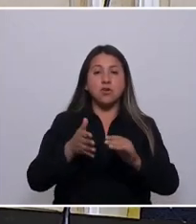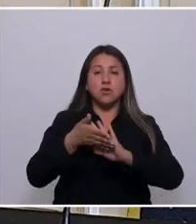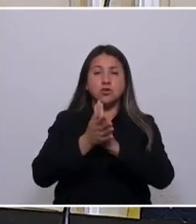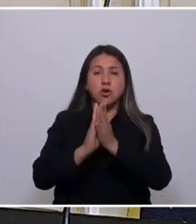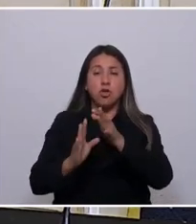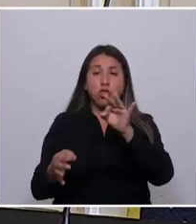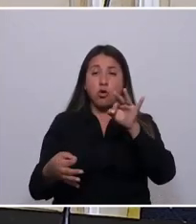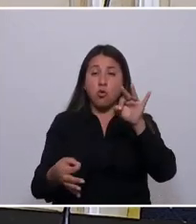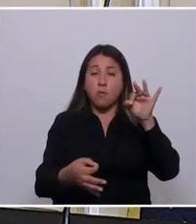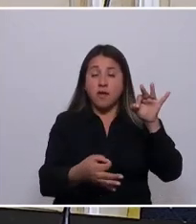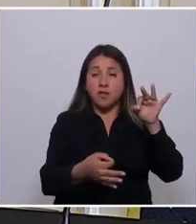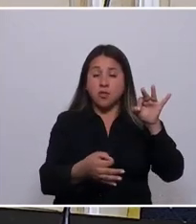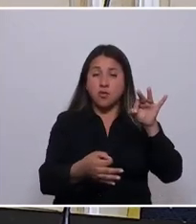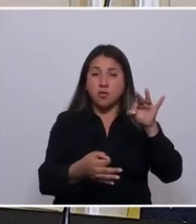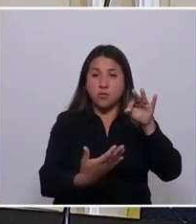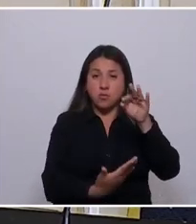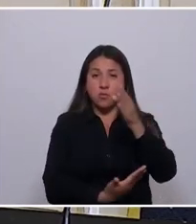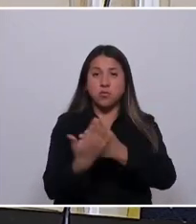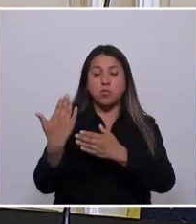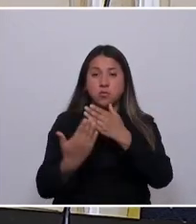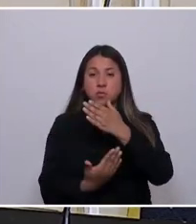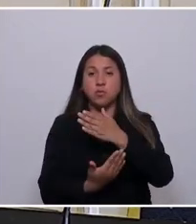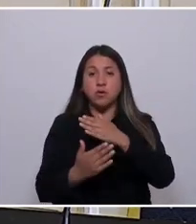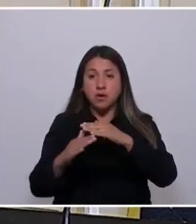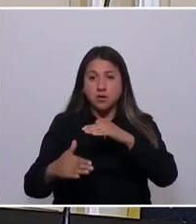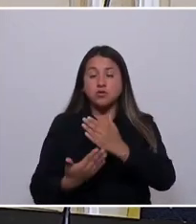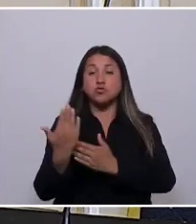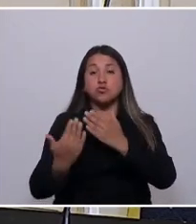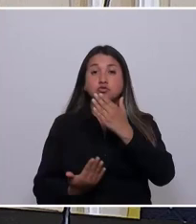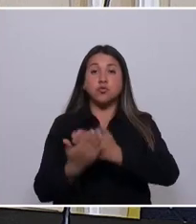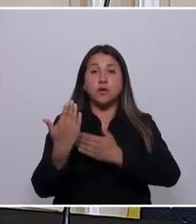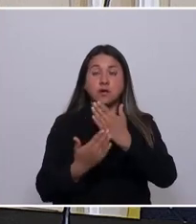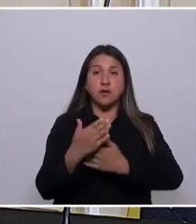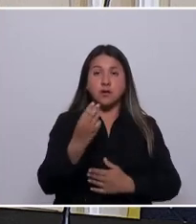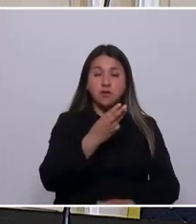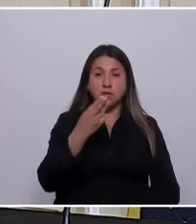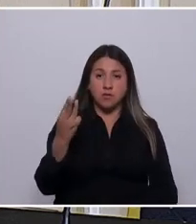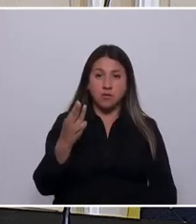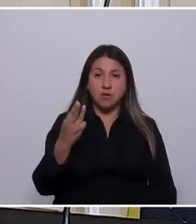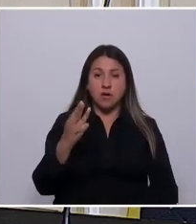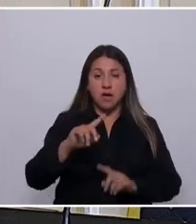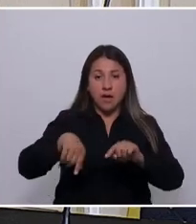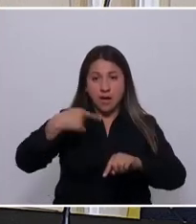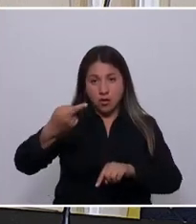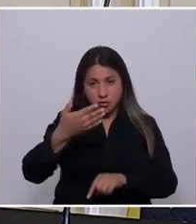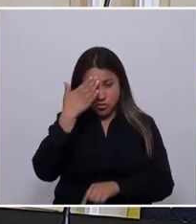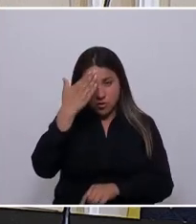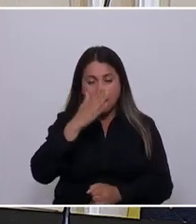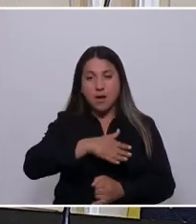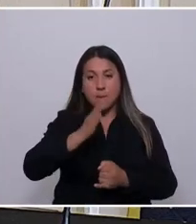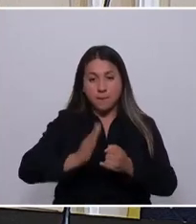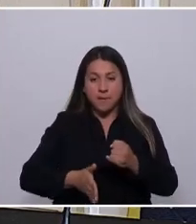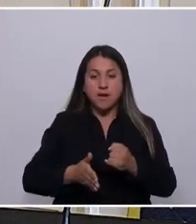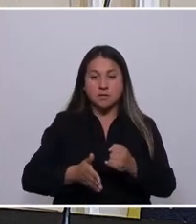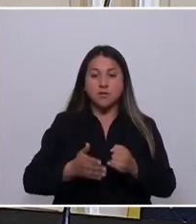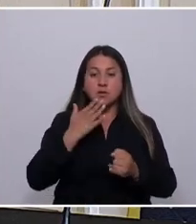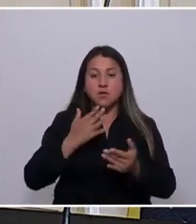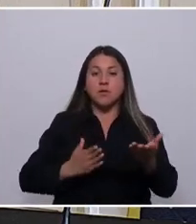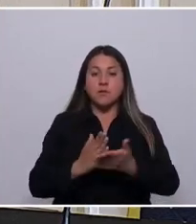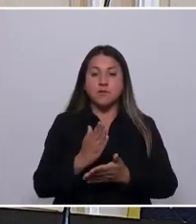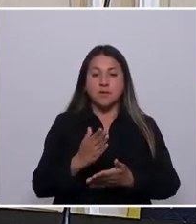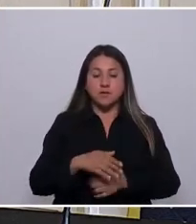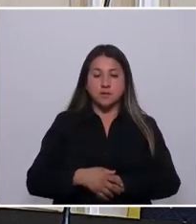documentos a la página web de la convención, que sea más tardar el día siguiente del momento en que entren en vigencia.